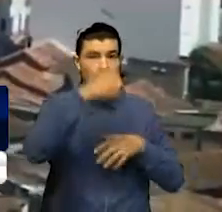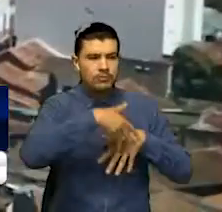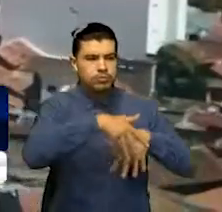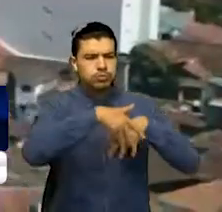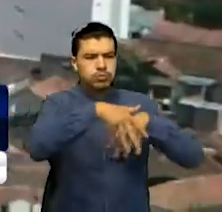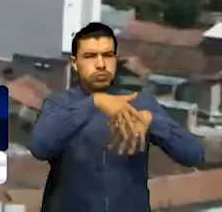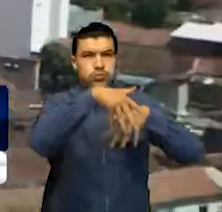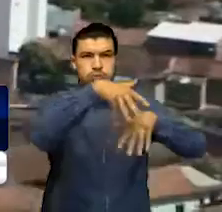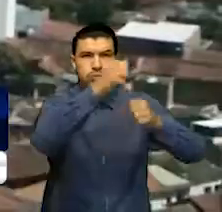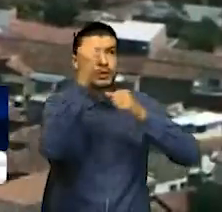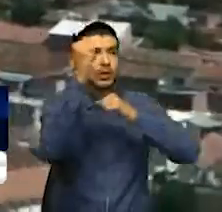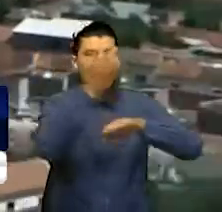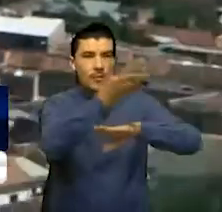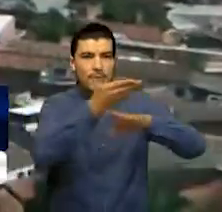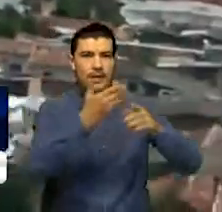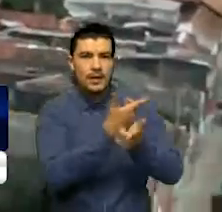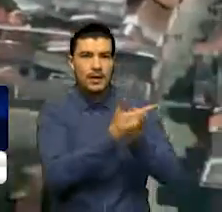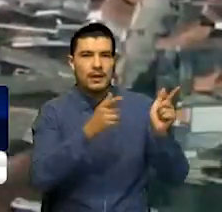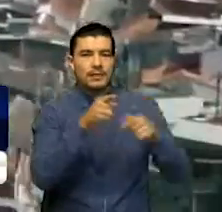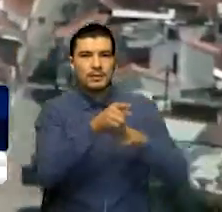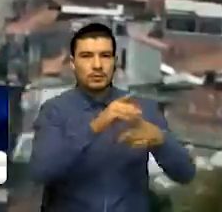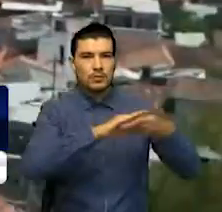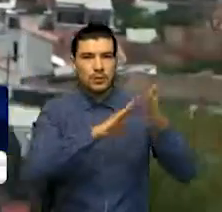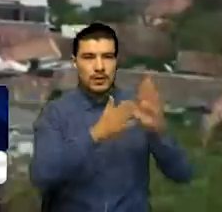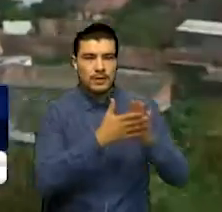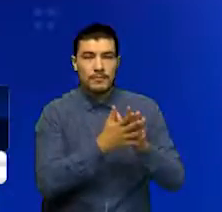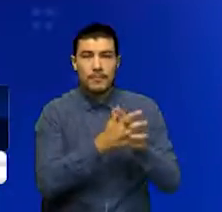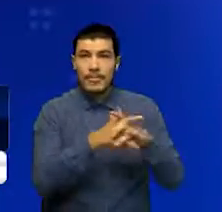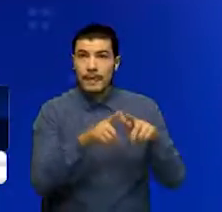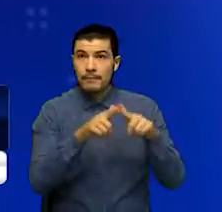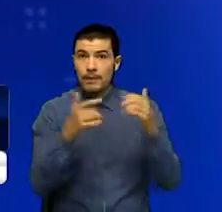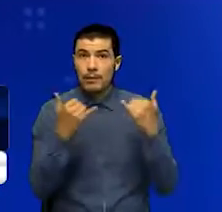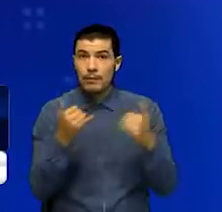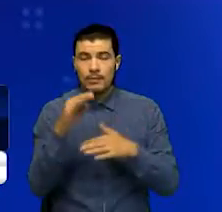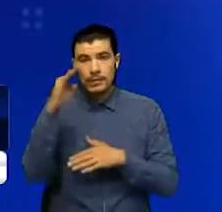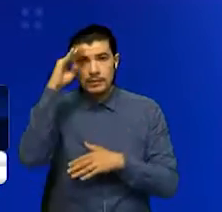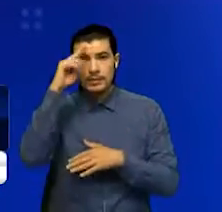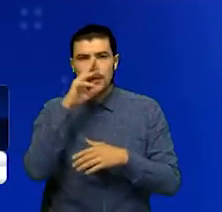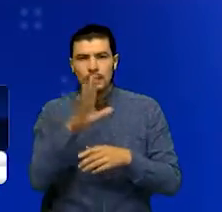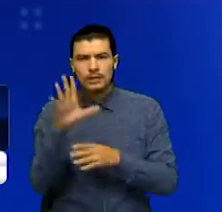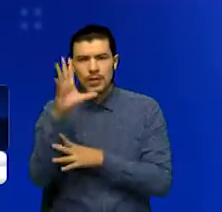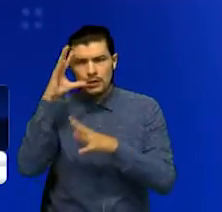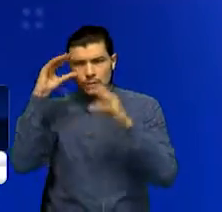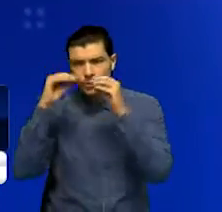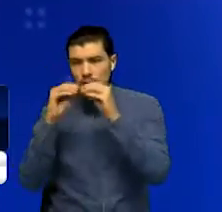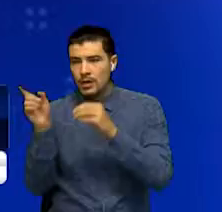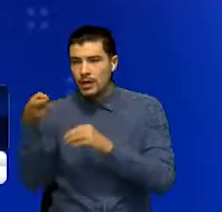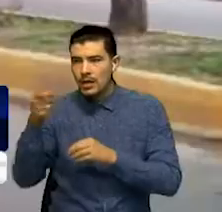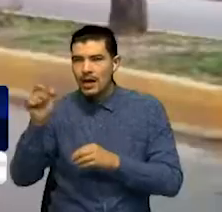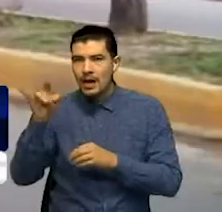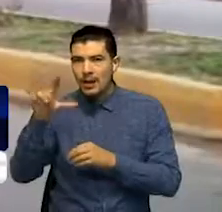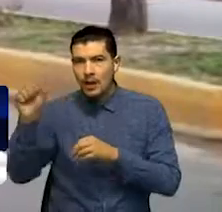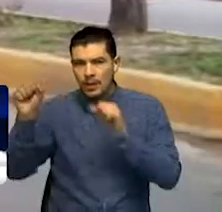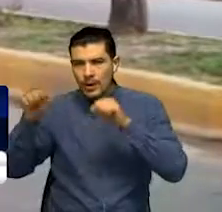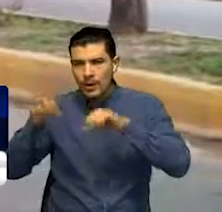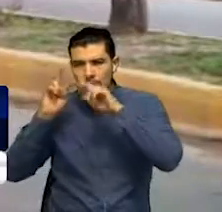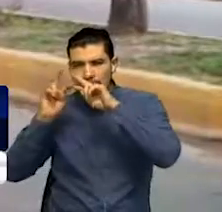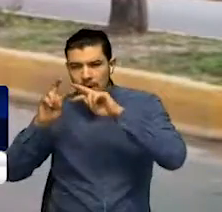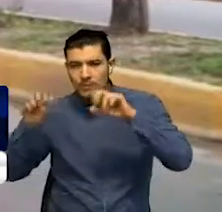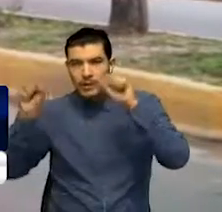entretanto las autoridades indicaron que siguen trabajando articuladamente con el gaula militar para poder superar este lamentable hecho